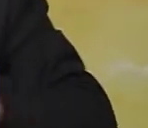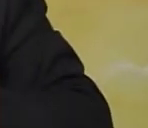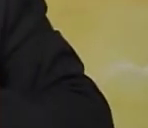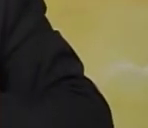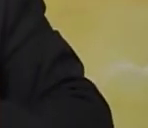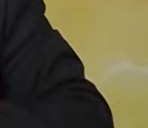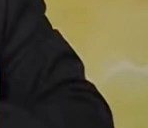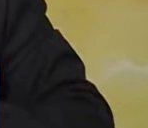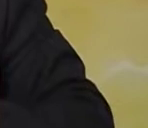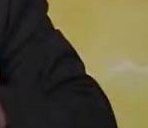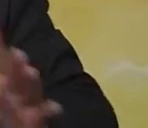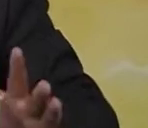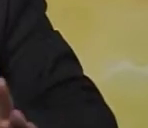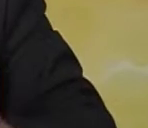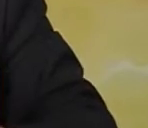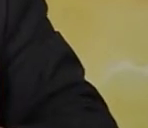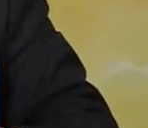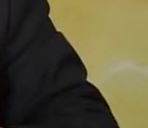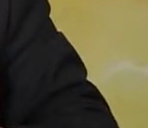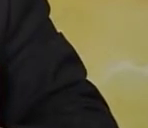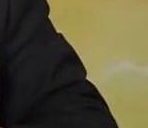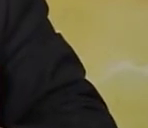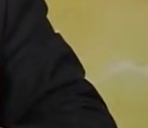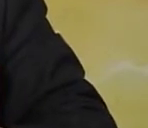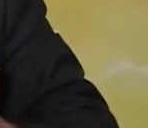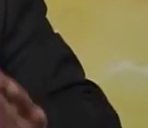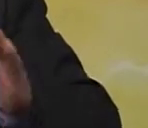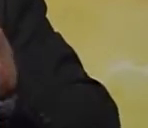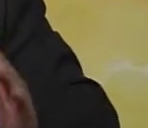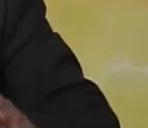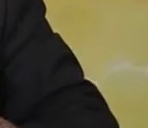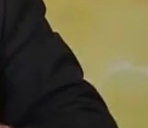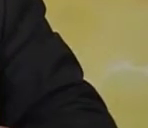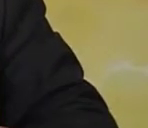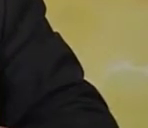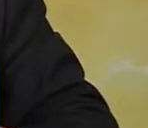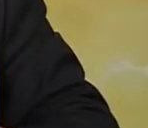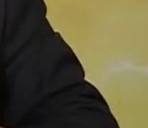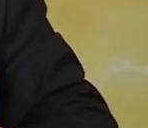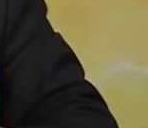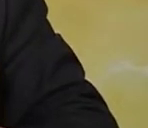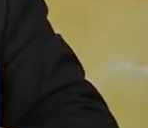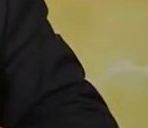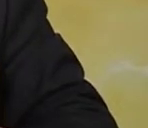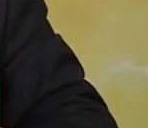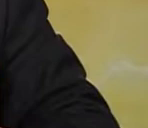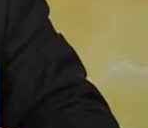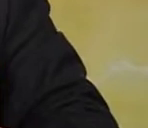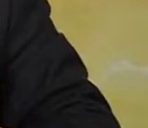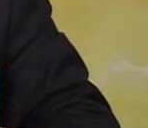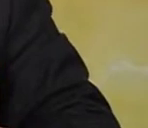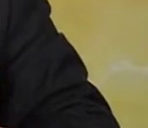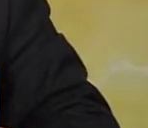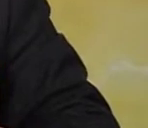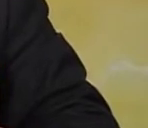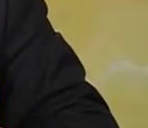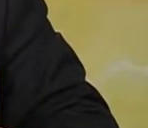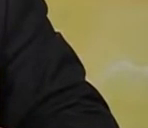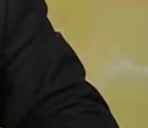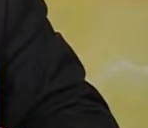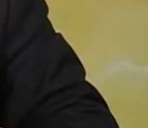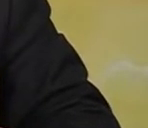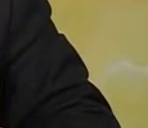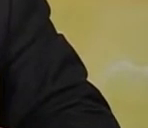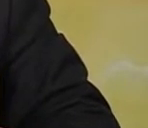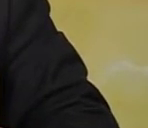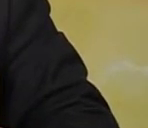gracias por esta tu palabra que ha sido leída. Pedimos que ella traiga el buen discernimiento a nuestras vidas y que haga el efecto